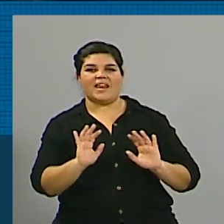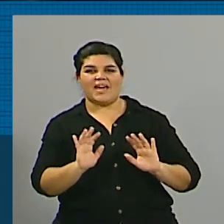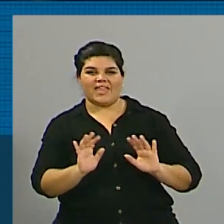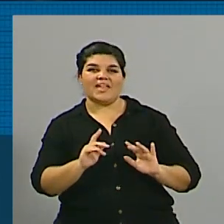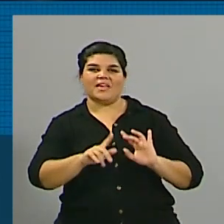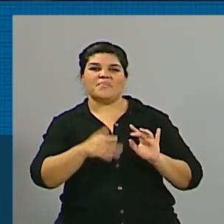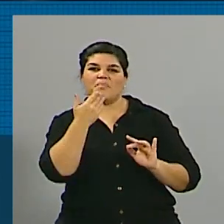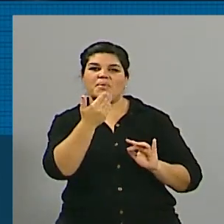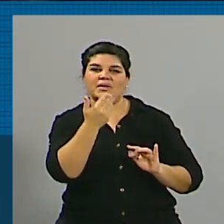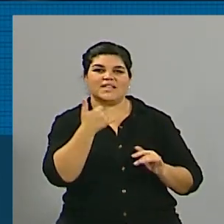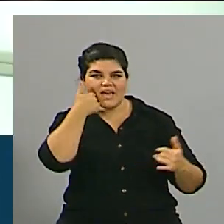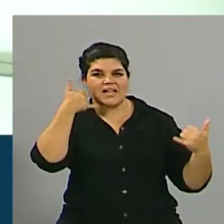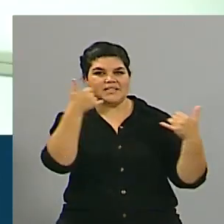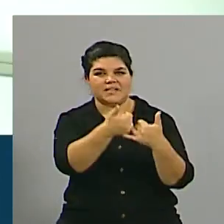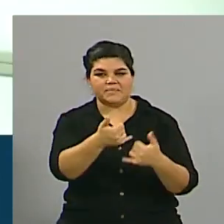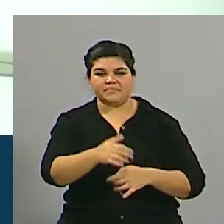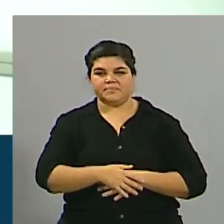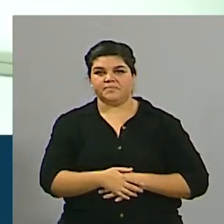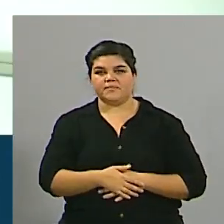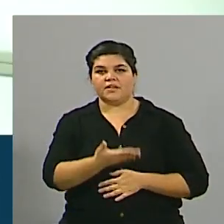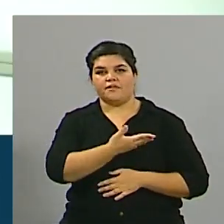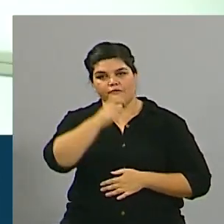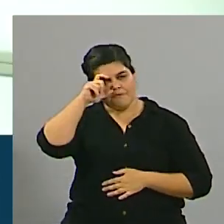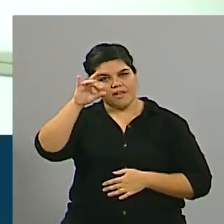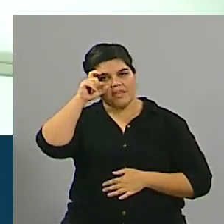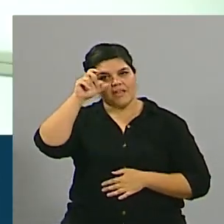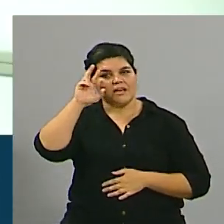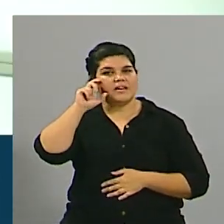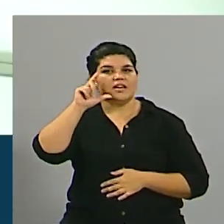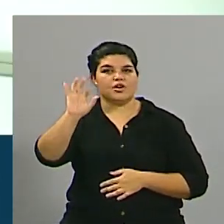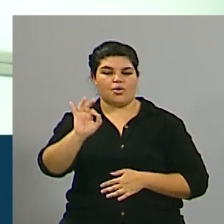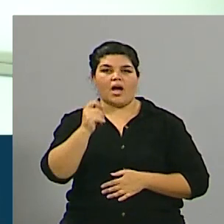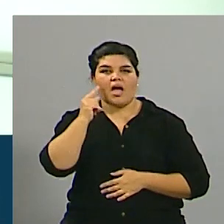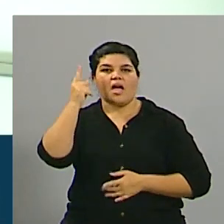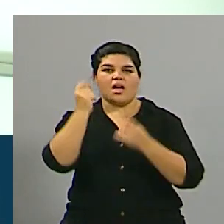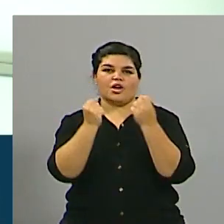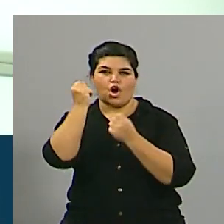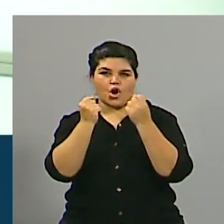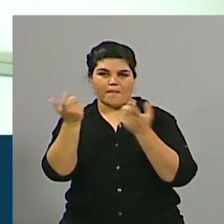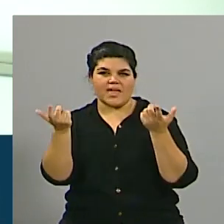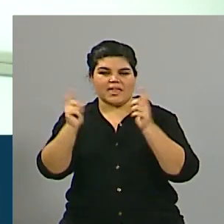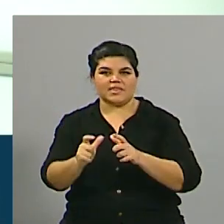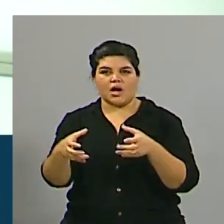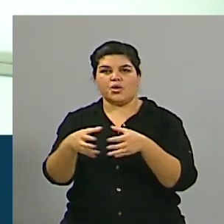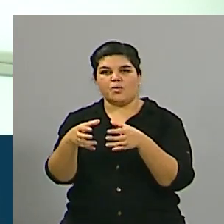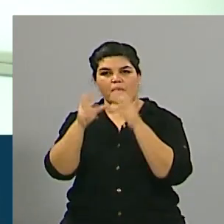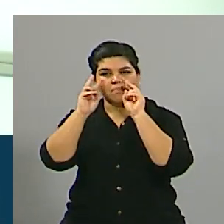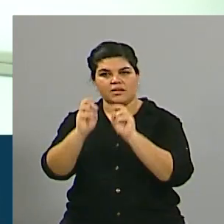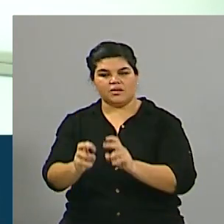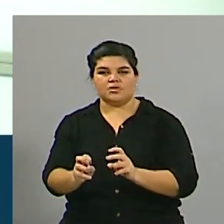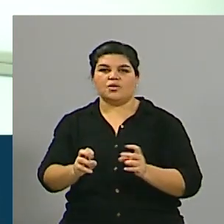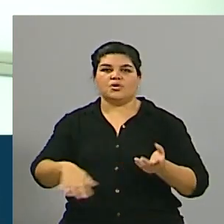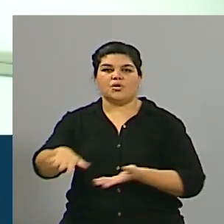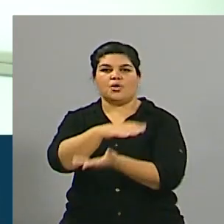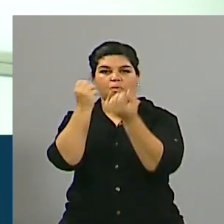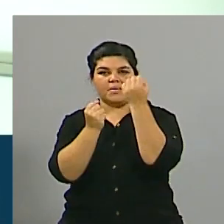por comunicarse. Hasta luego. Federico Cyrulnik, economista del Centro de Estudios Económicos y Sociales, hablando con nosotros, haciendo el